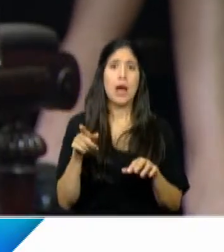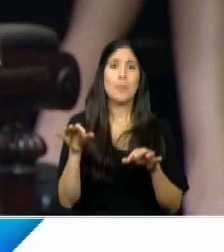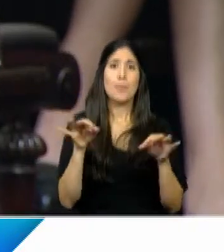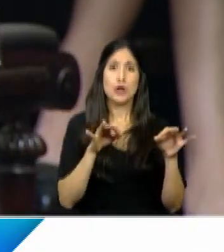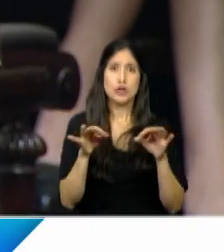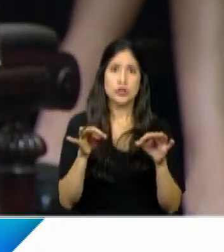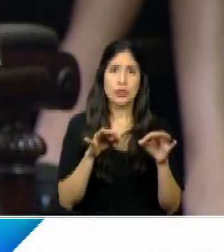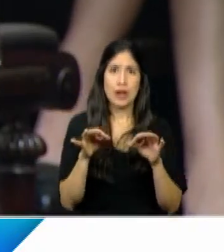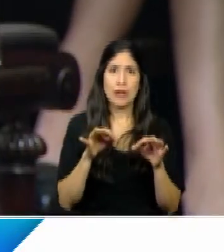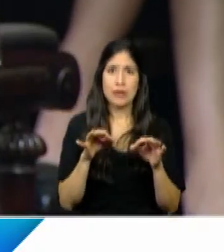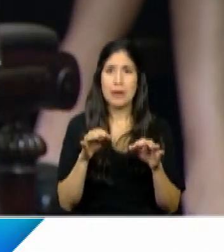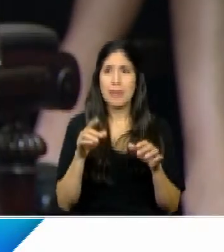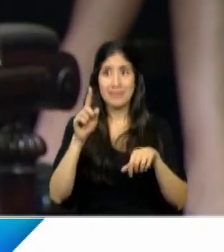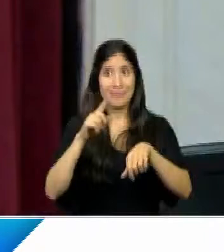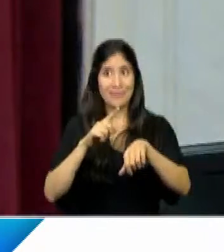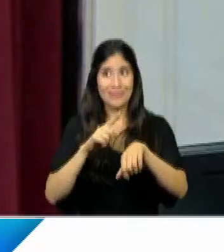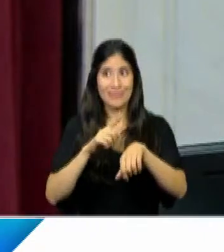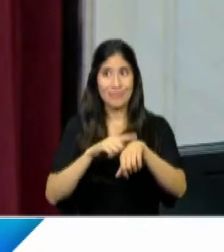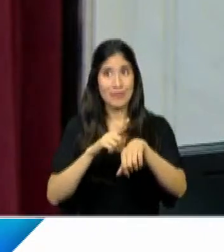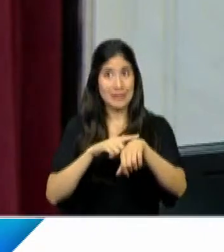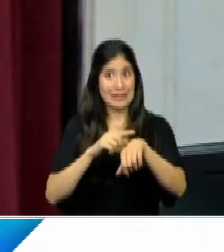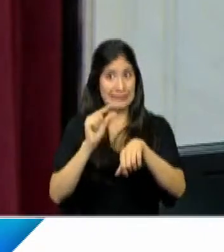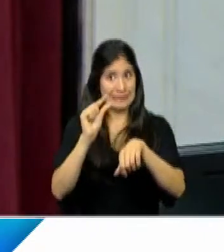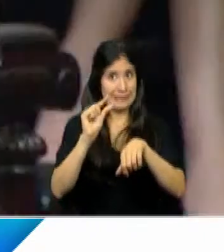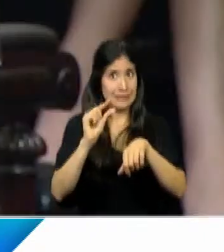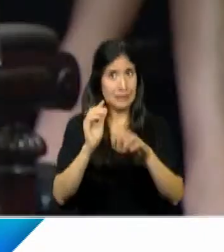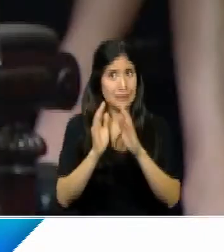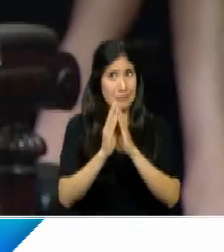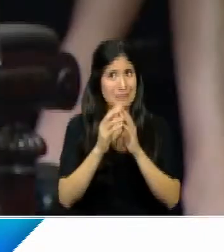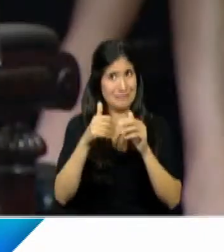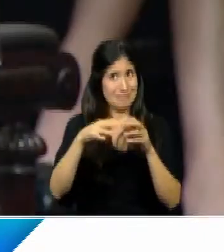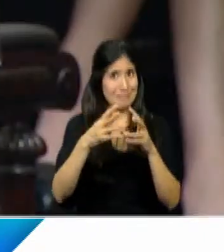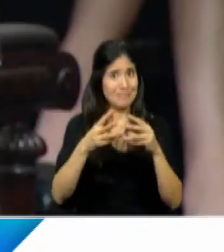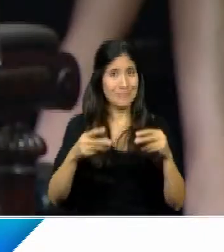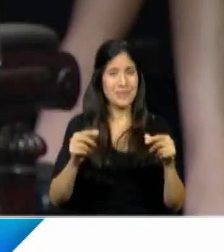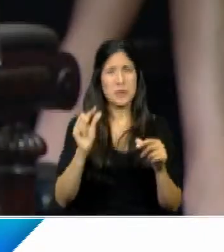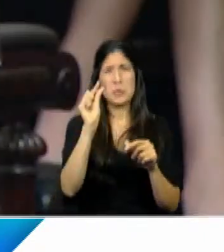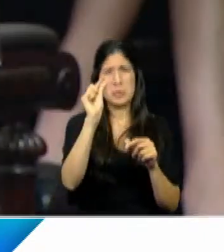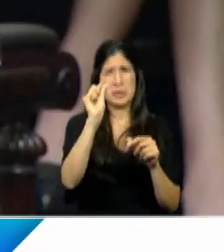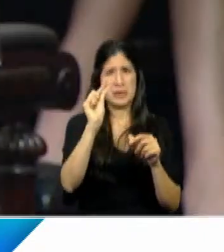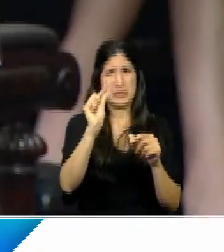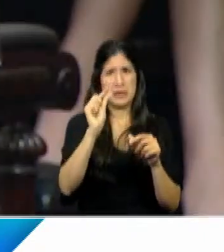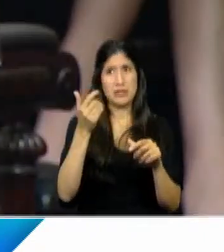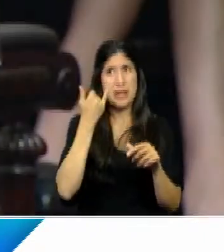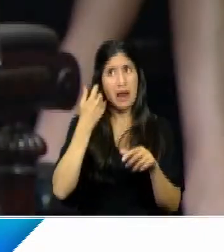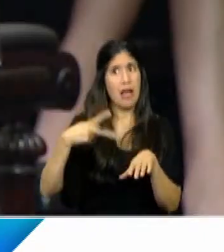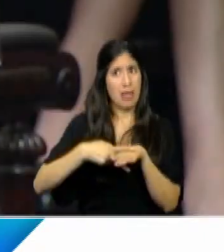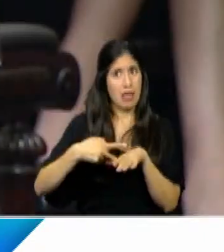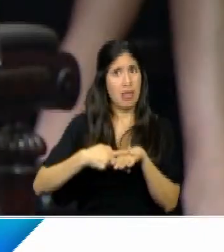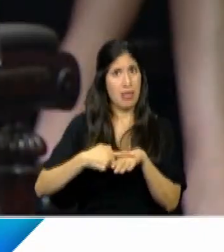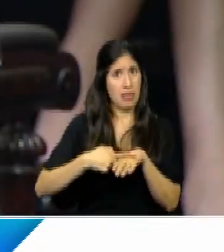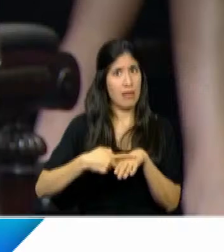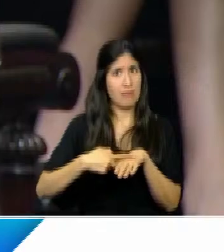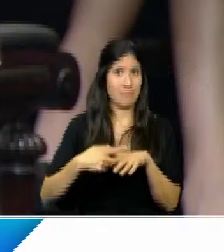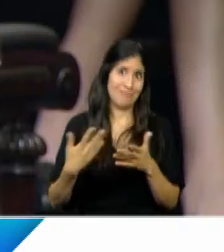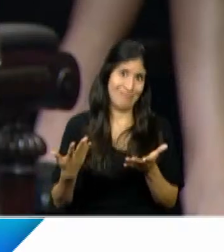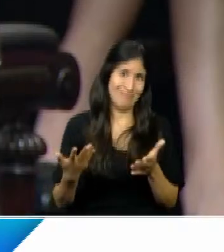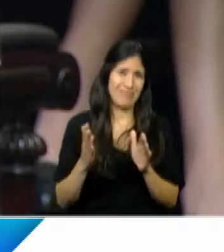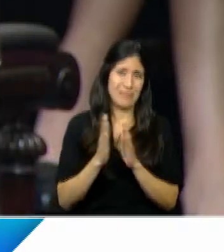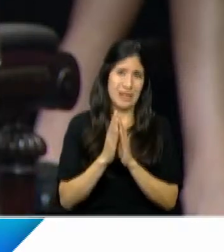Ejecutivo. Vaya finalizando, diputado Mayoraz. Sí, presidente, deme un minuto, he sido interrumpido varias veces, por favor. Para cerrar esta